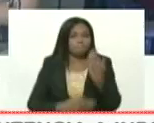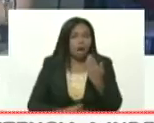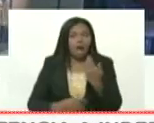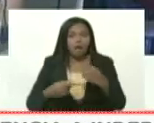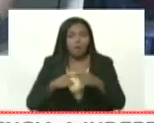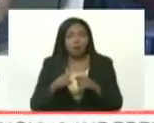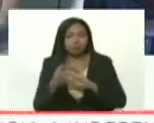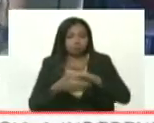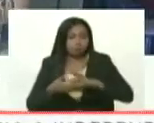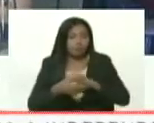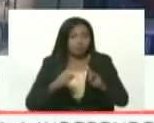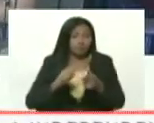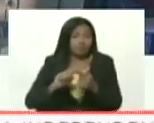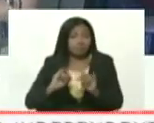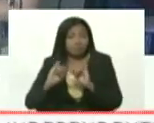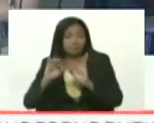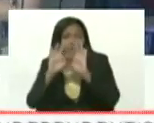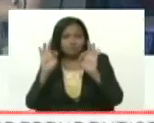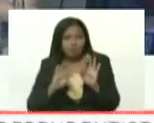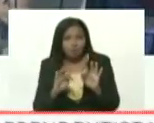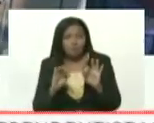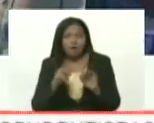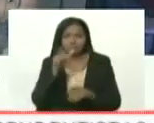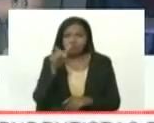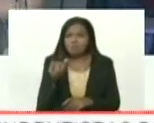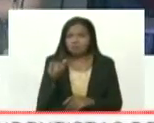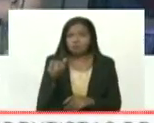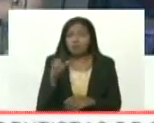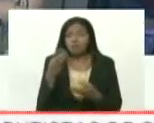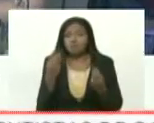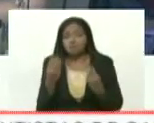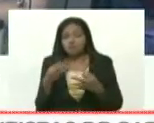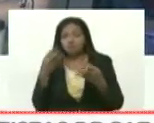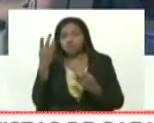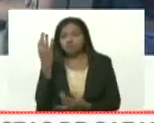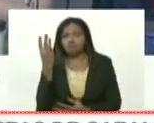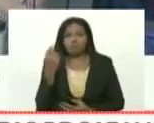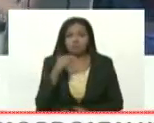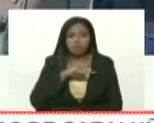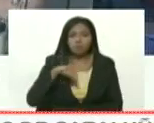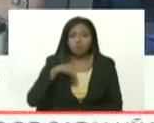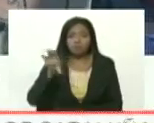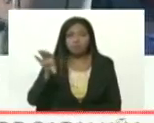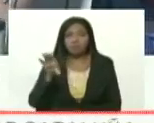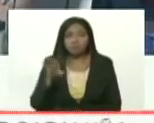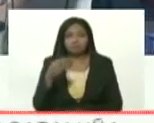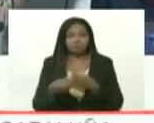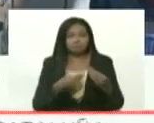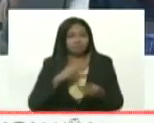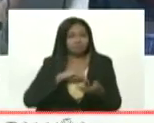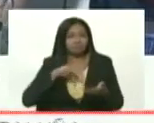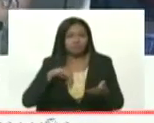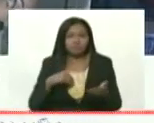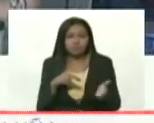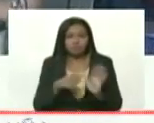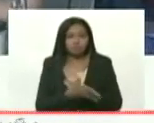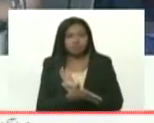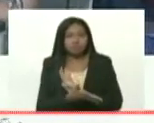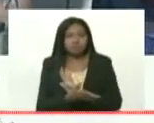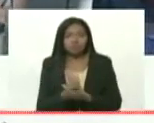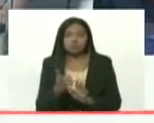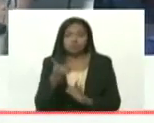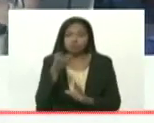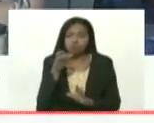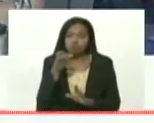afectado. Entonces, en ese tipo de pacientes, que son muy numerosos en nuestro país, lo que hacemos es que se toma una